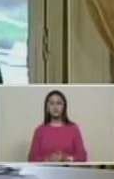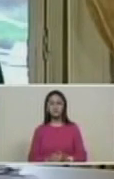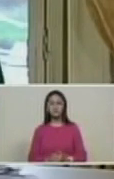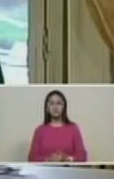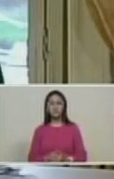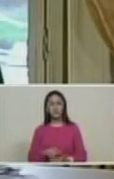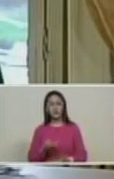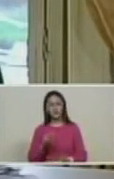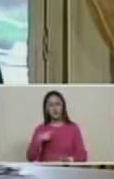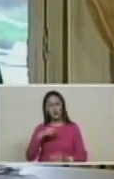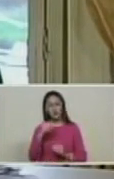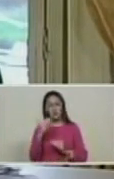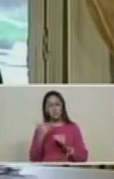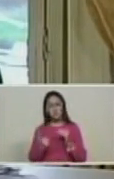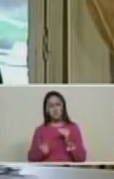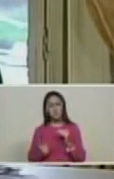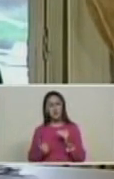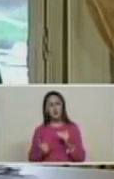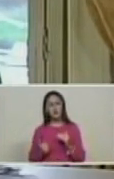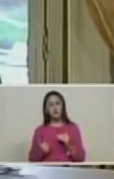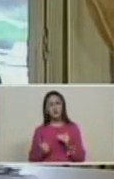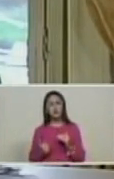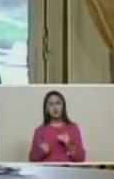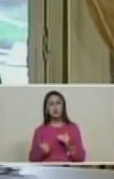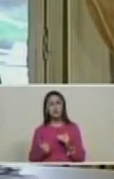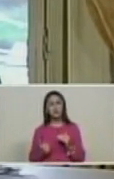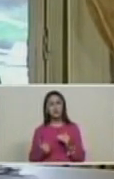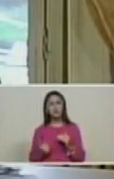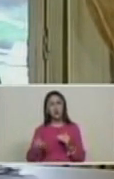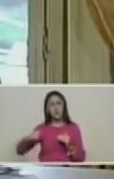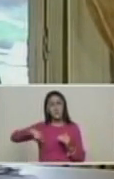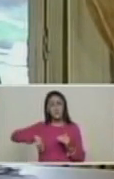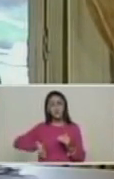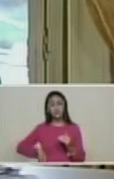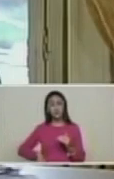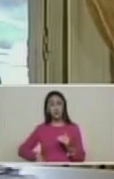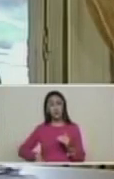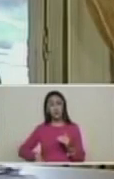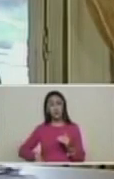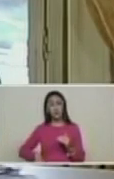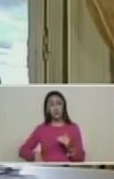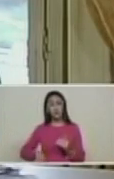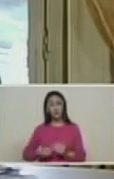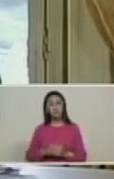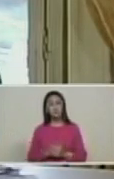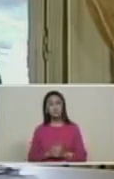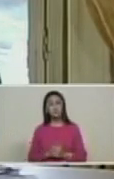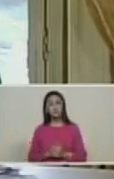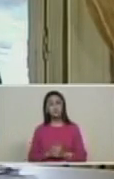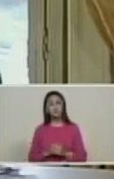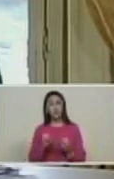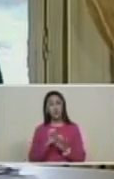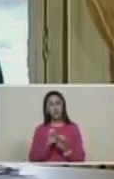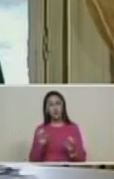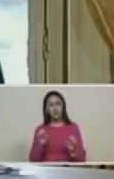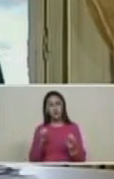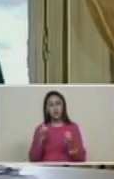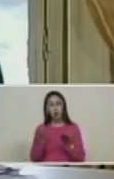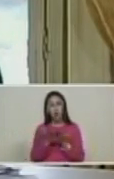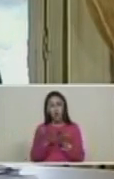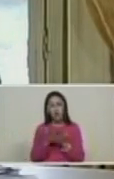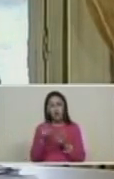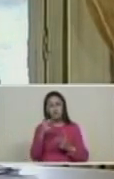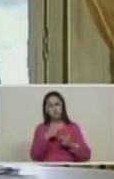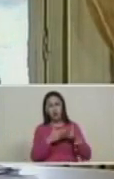no redujimos la inversión en la construcción de instalaciones educativas. Y ahora